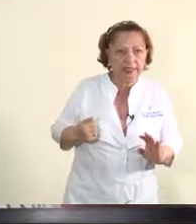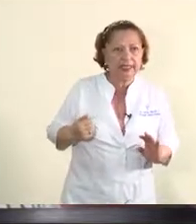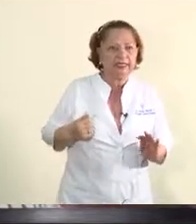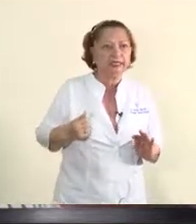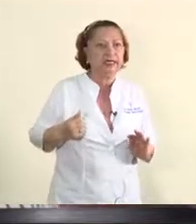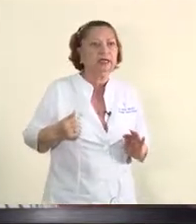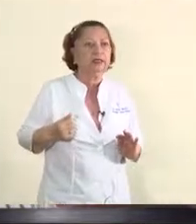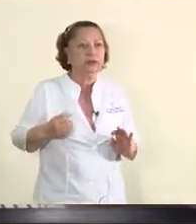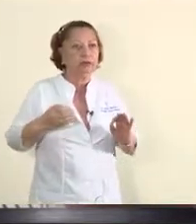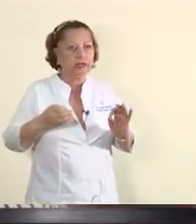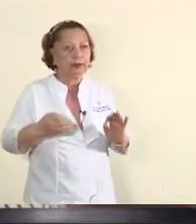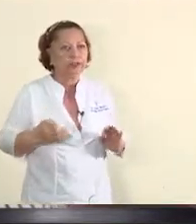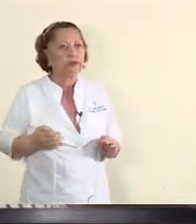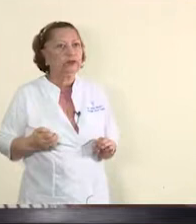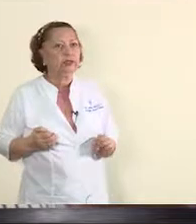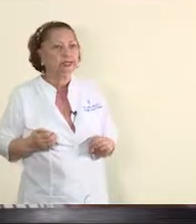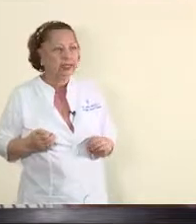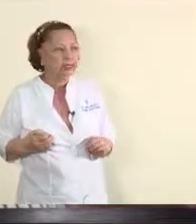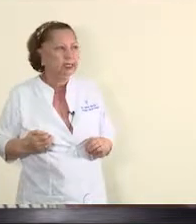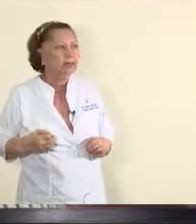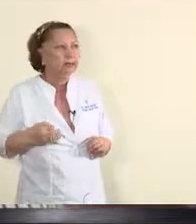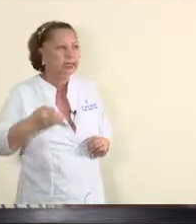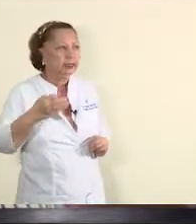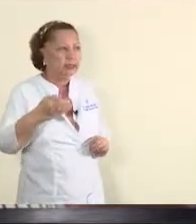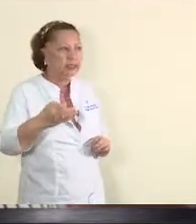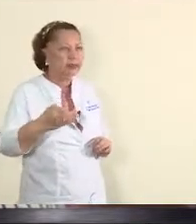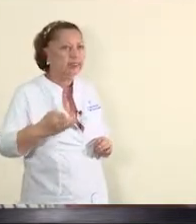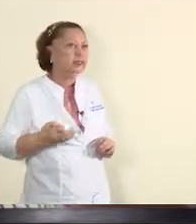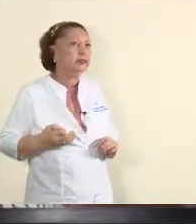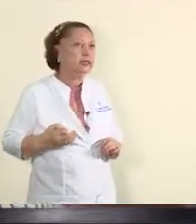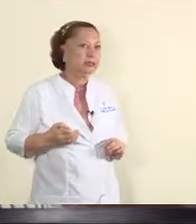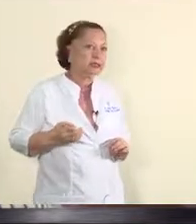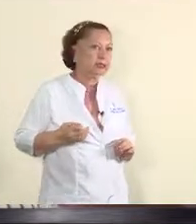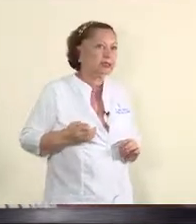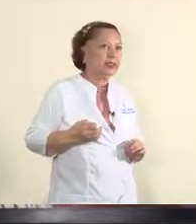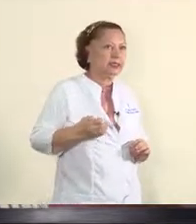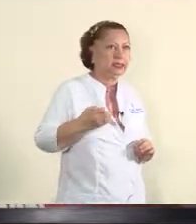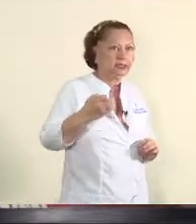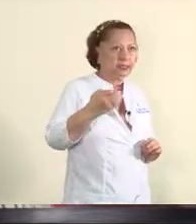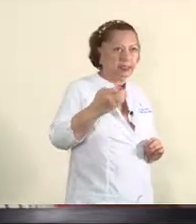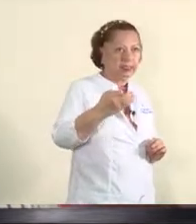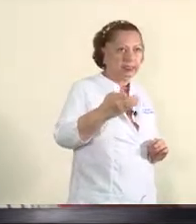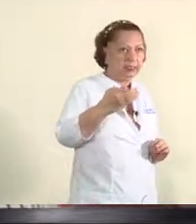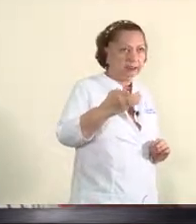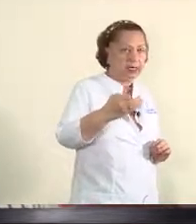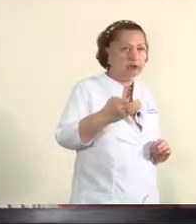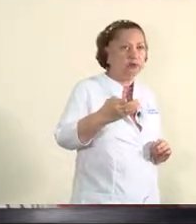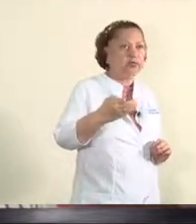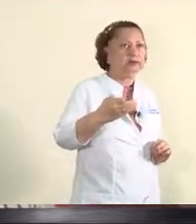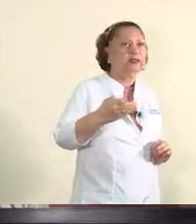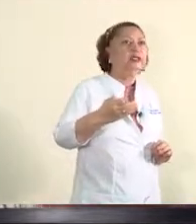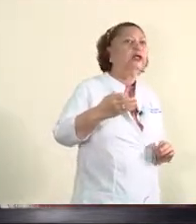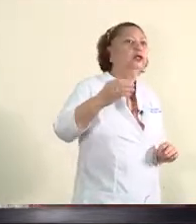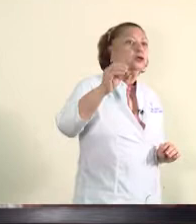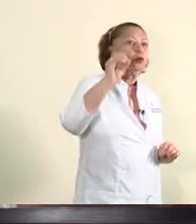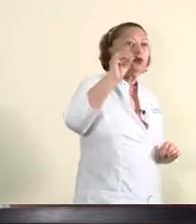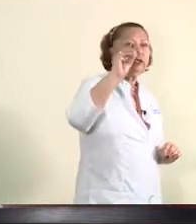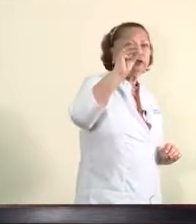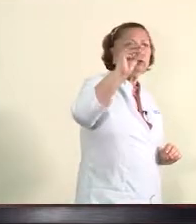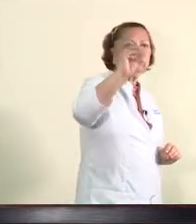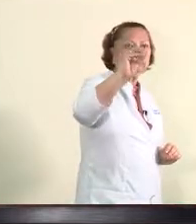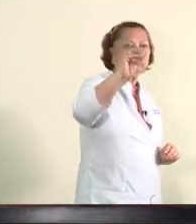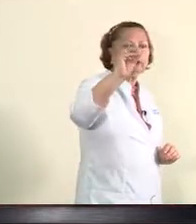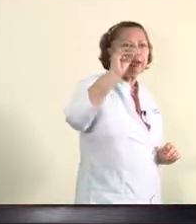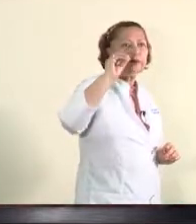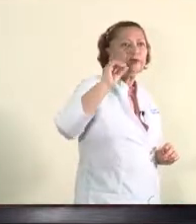con experiencia, una persona que verdaderamente sepa tratar el trauma.